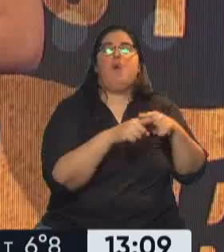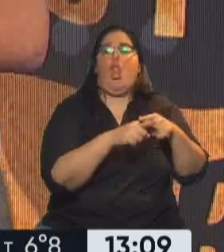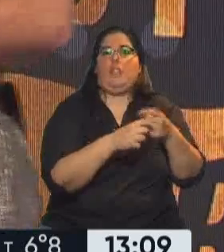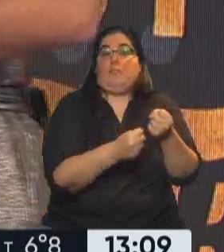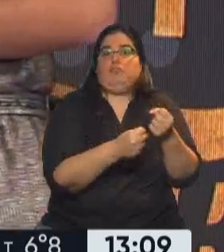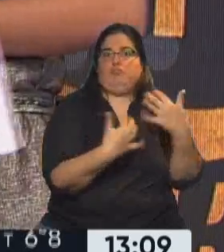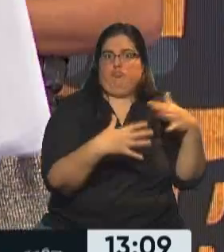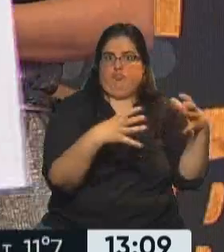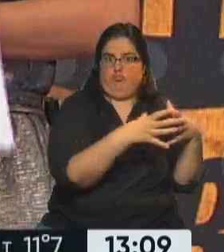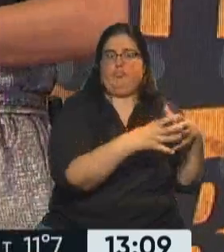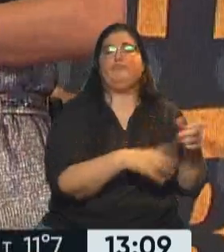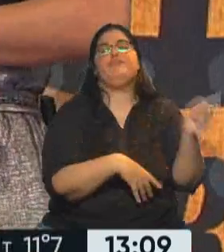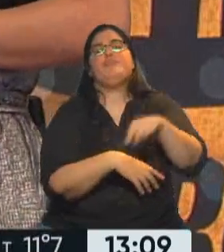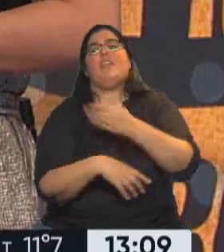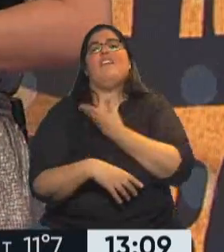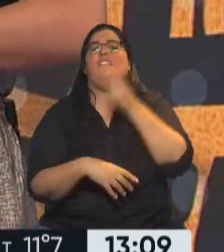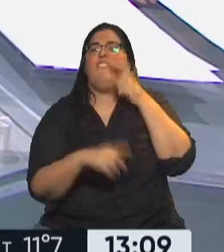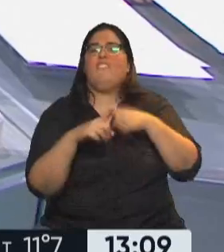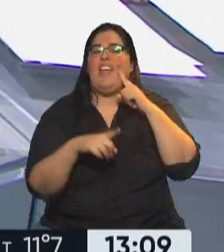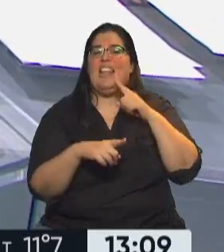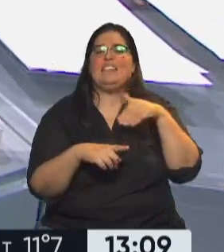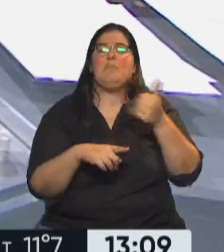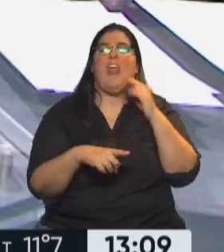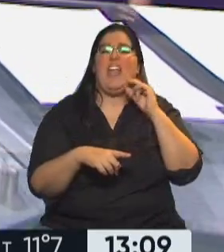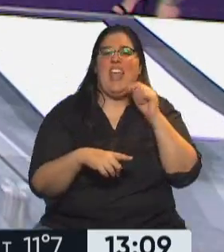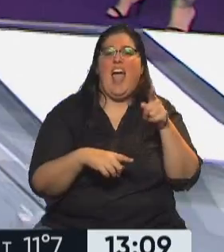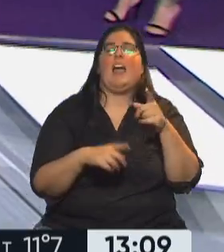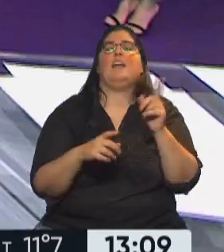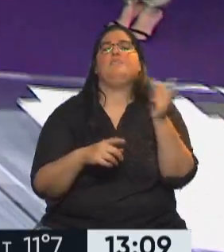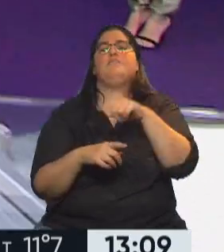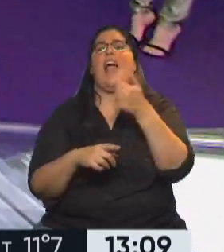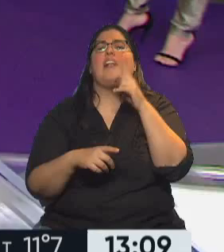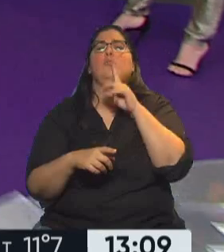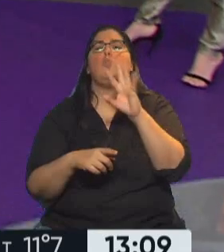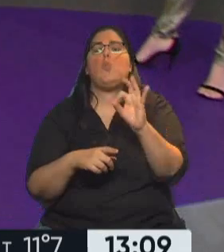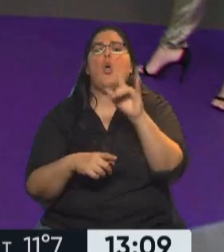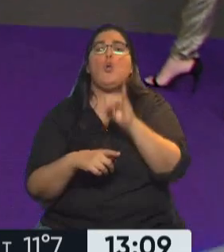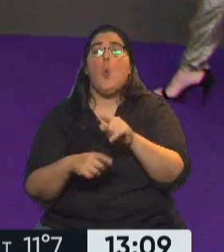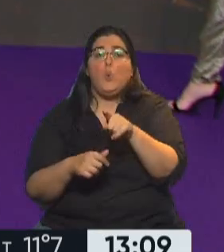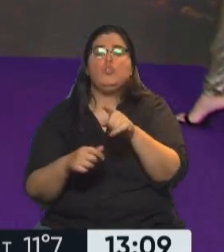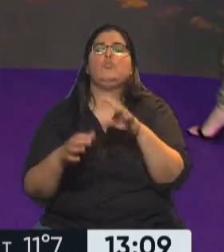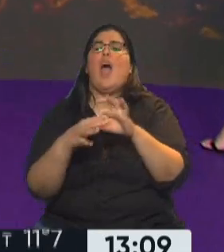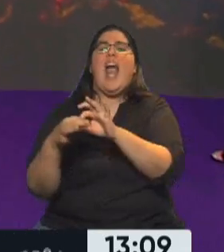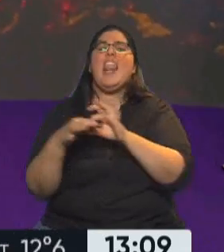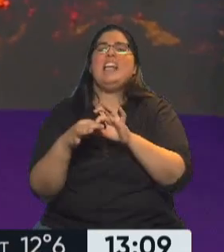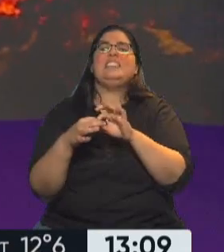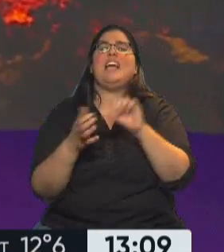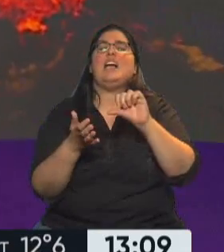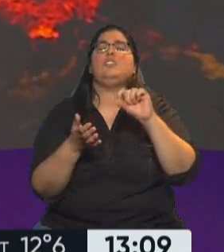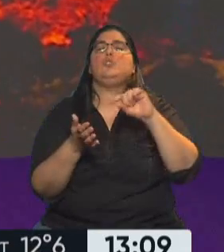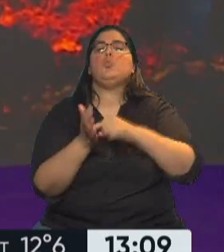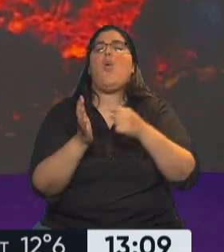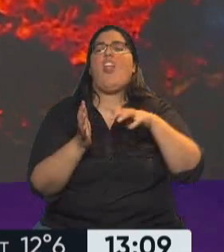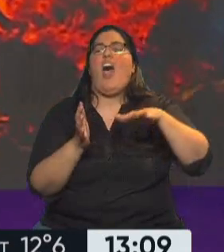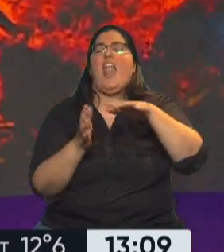país. Félix Maradiaga, del bloque Unidad Nacional. Arturo Cruz, de la Alianza Ciudadanos por la Libertad, también fue ex embajador